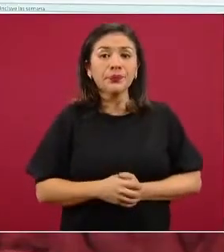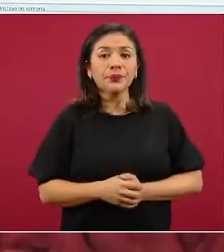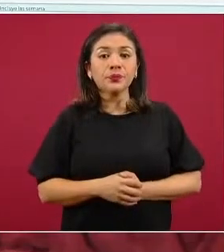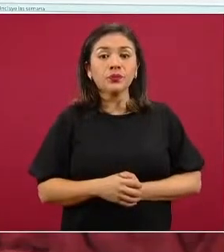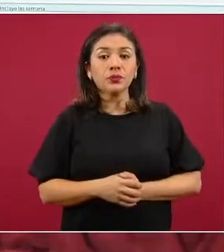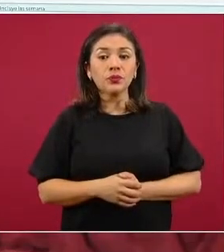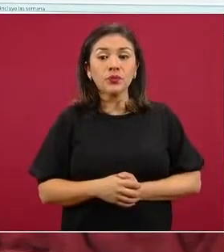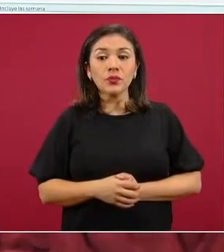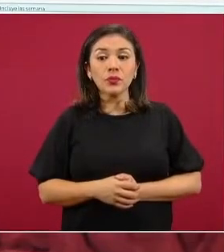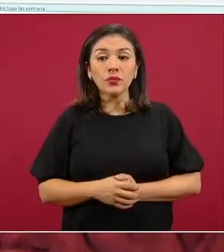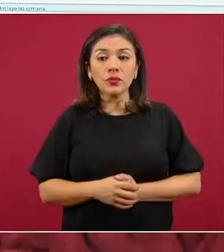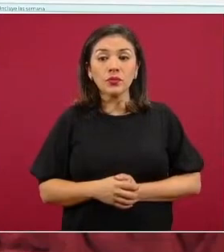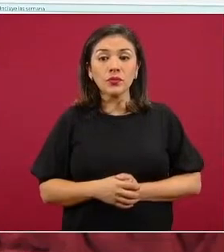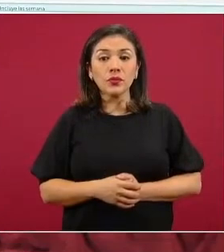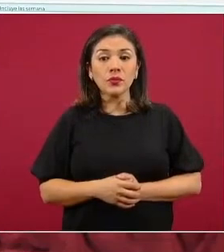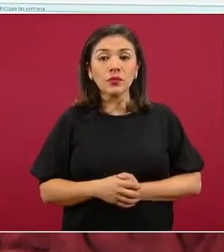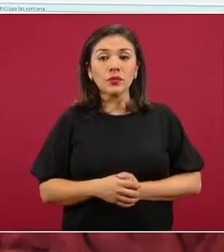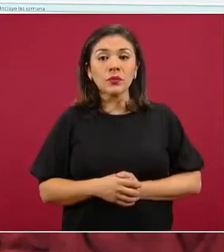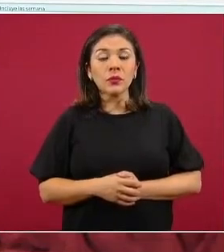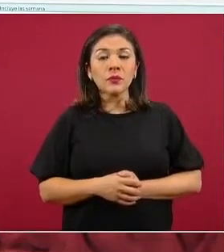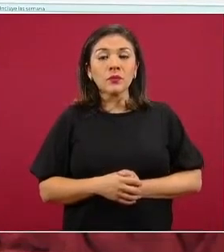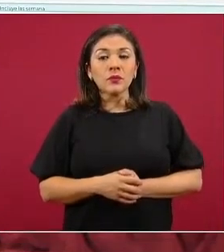favor.